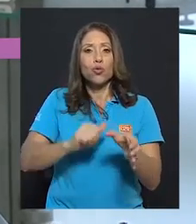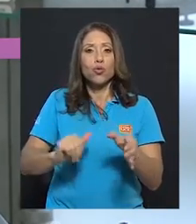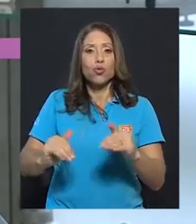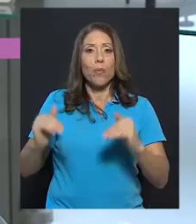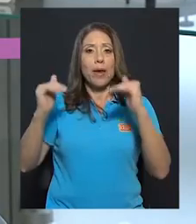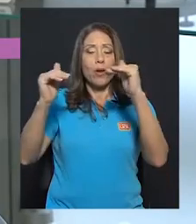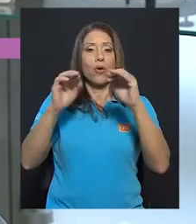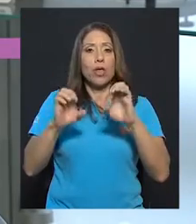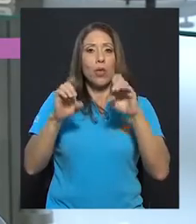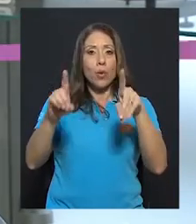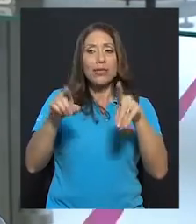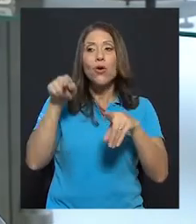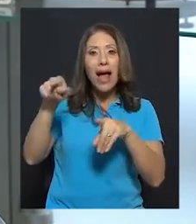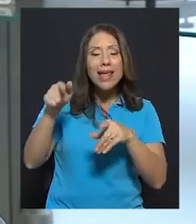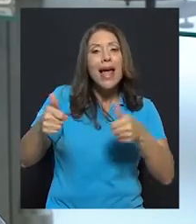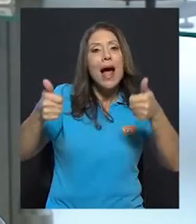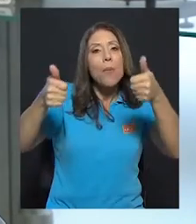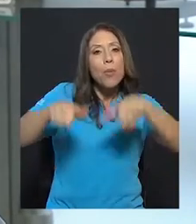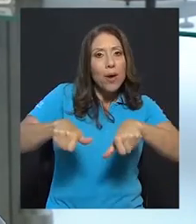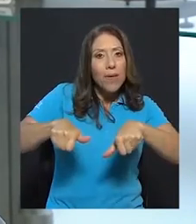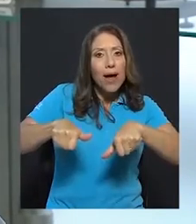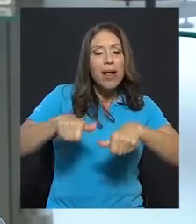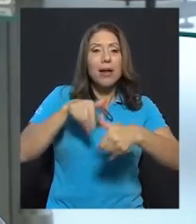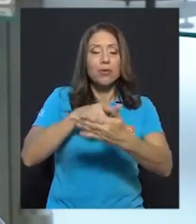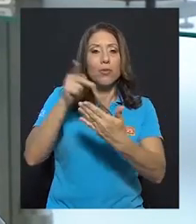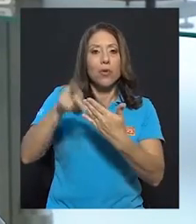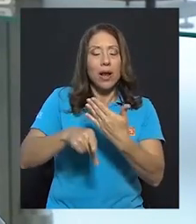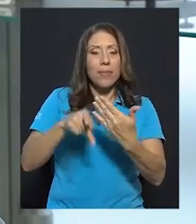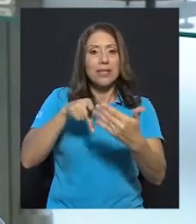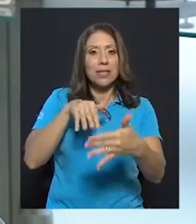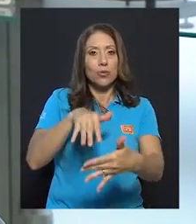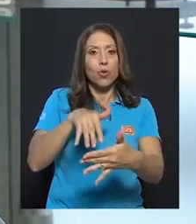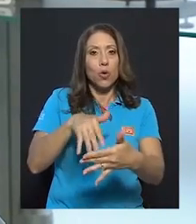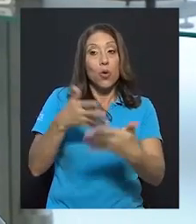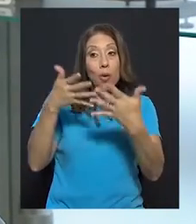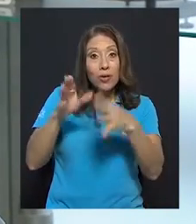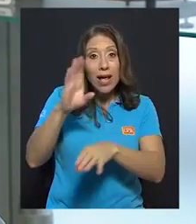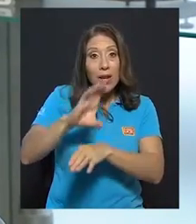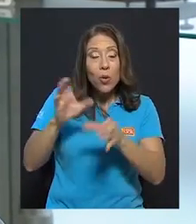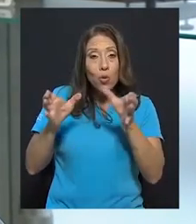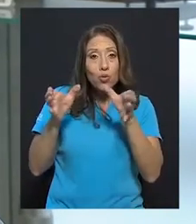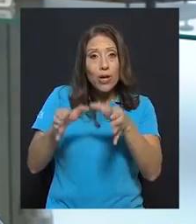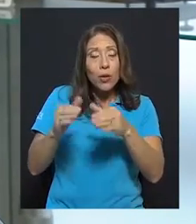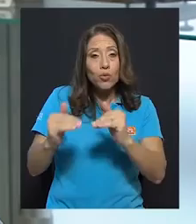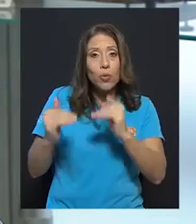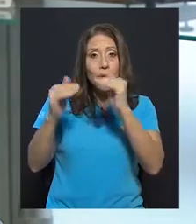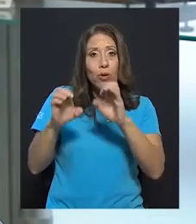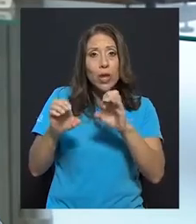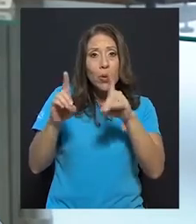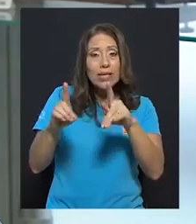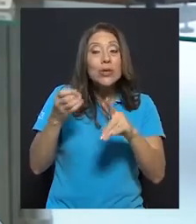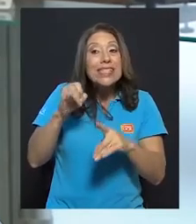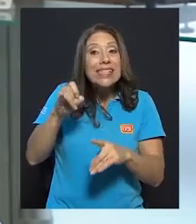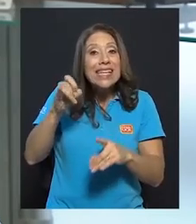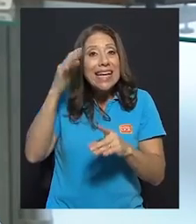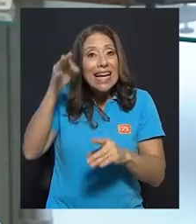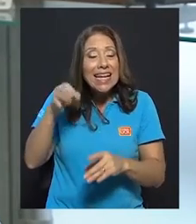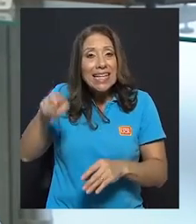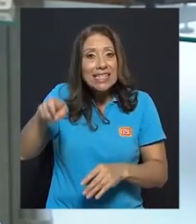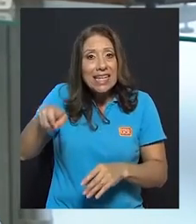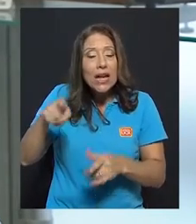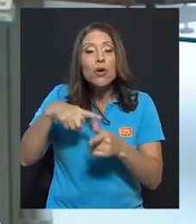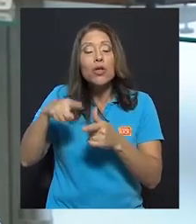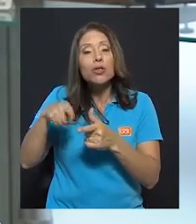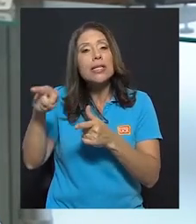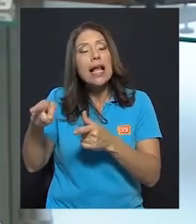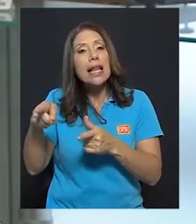que aprueba en sí los programas de estudio, e igualmente el Consejo Superior de Educación, cuando cree pertinente, realiza consulta